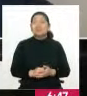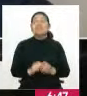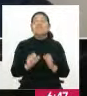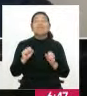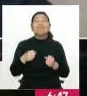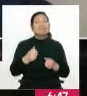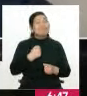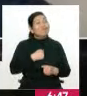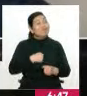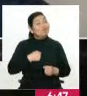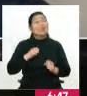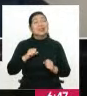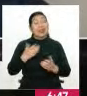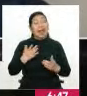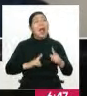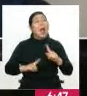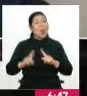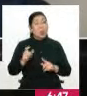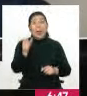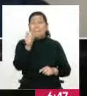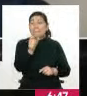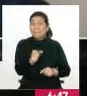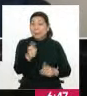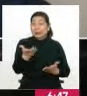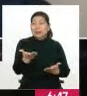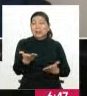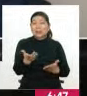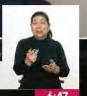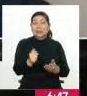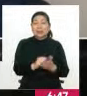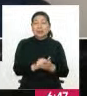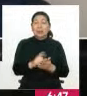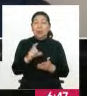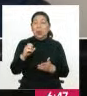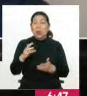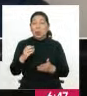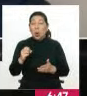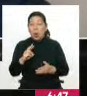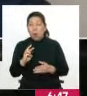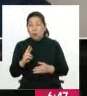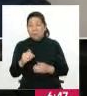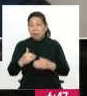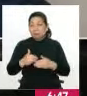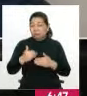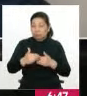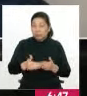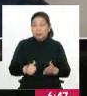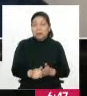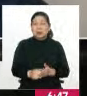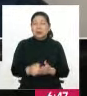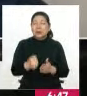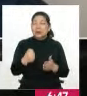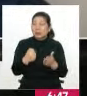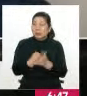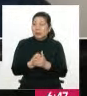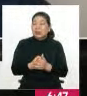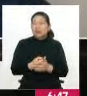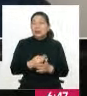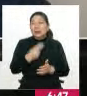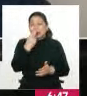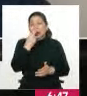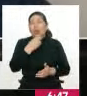Sí, lamentablemente existe un síndrome que se llama long COVID o COVID prolongado, que es la persistencia de ciertos síntomas